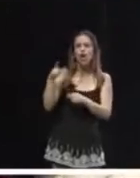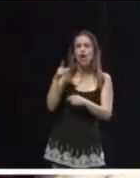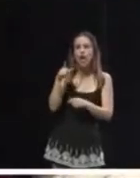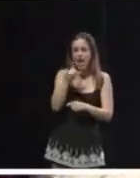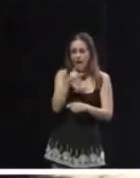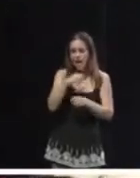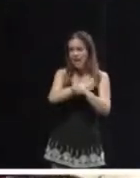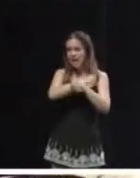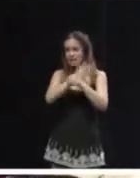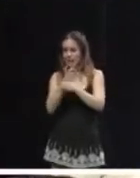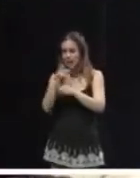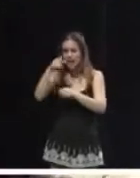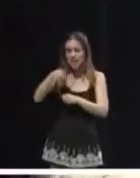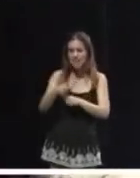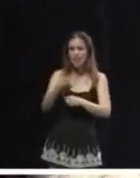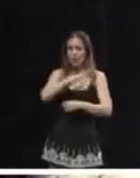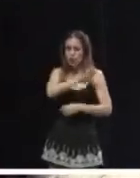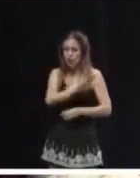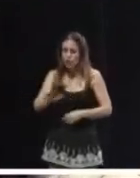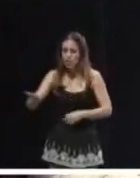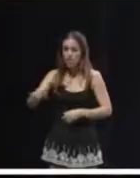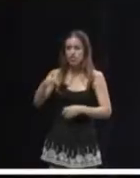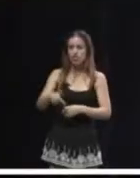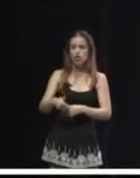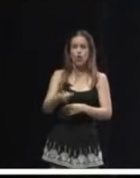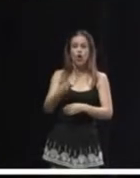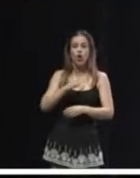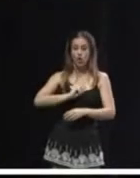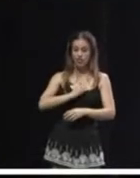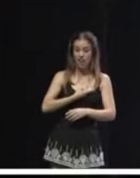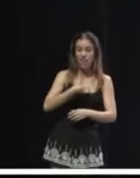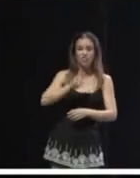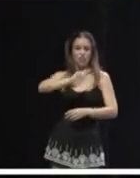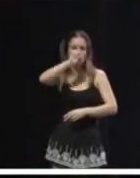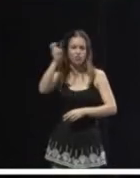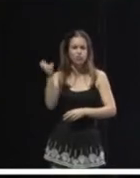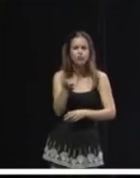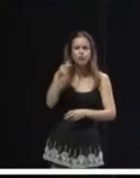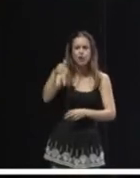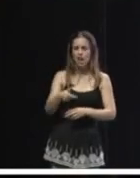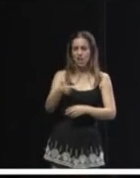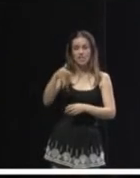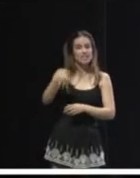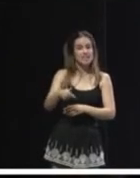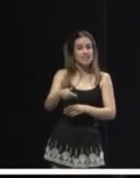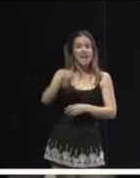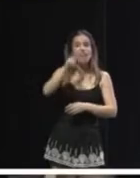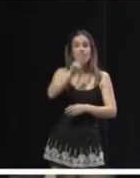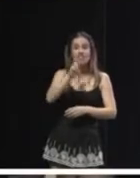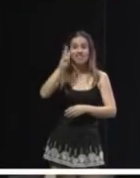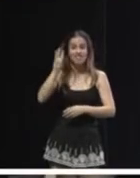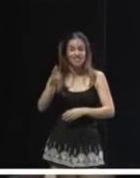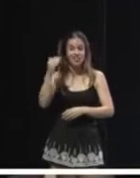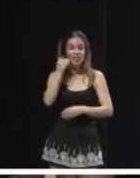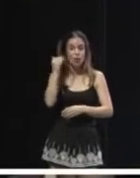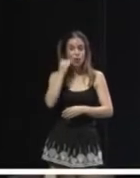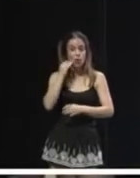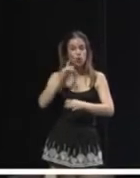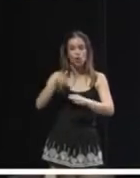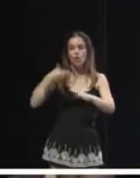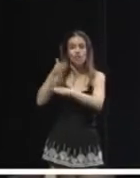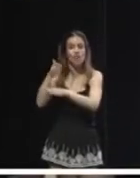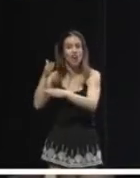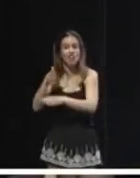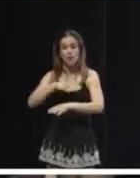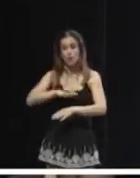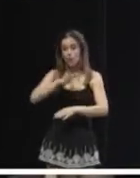personas trans, con nuestros niños y con nuestras niñas. Y que nadie se quede el día 23 sin ir a su colegio electoral, y que vaya con una enorme